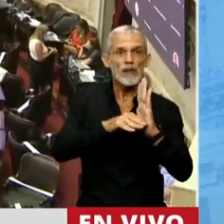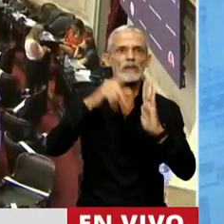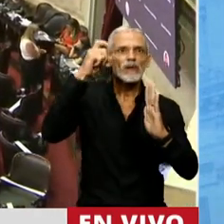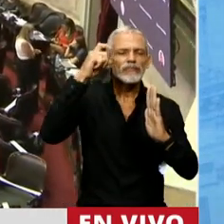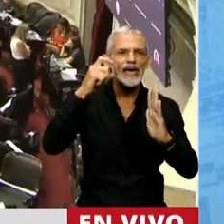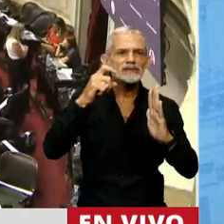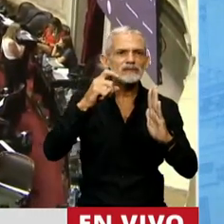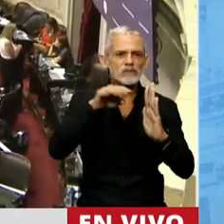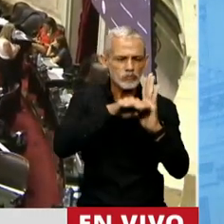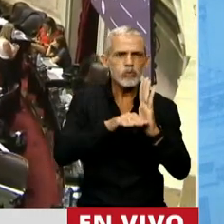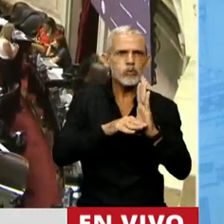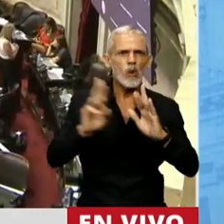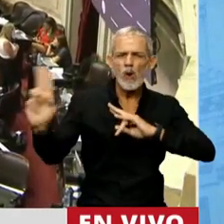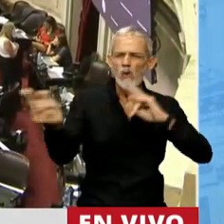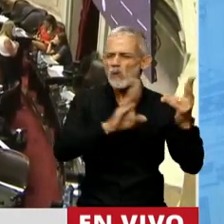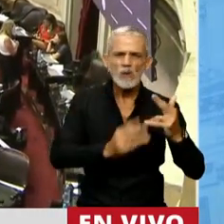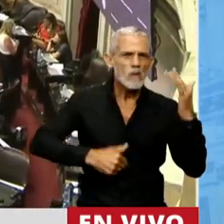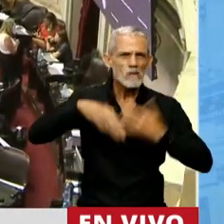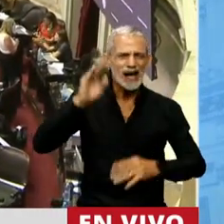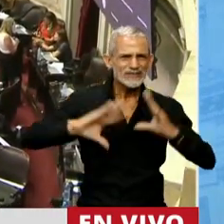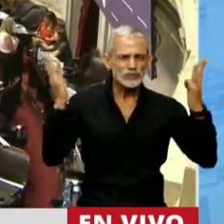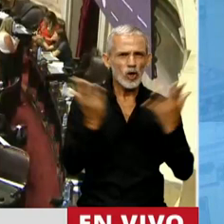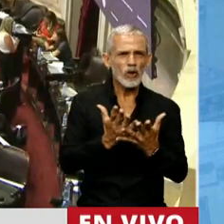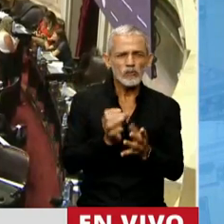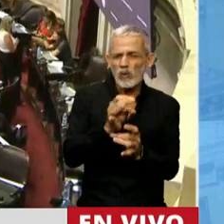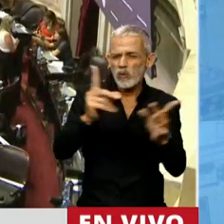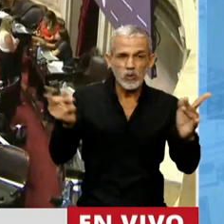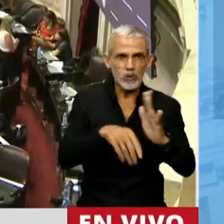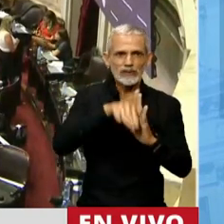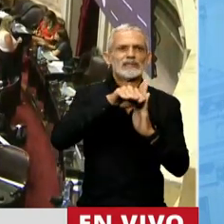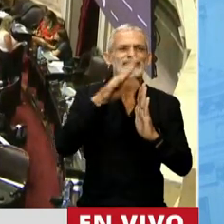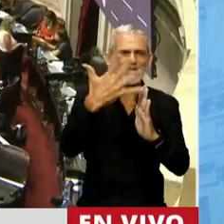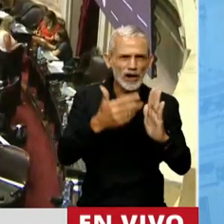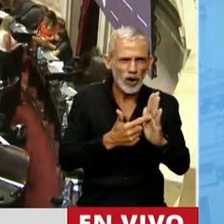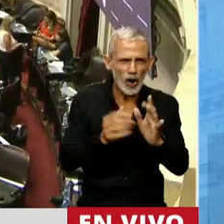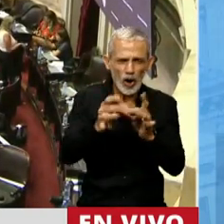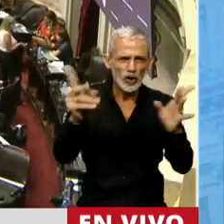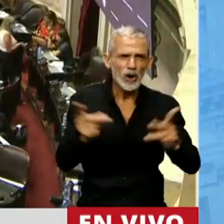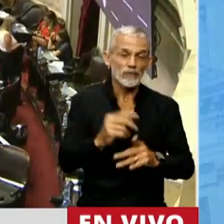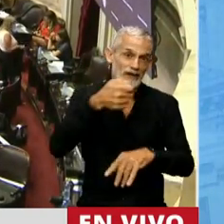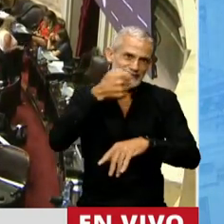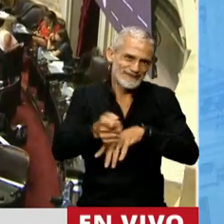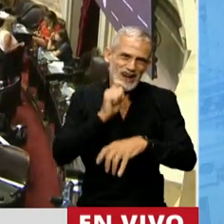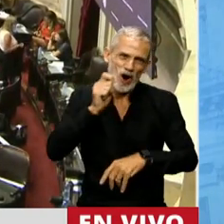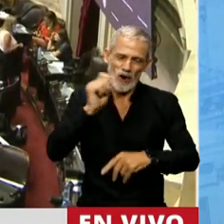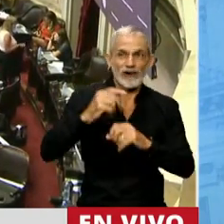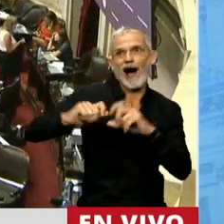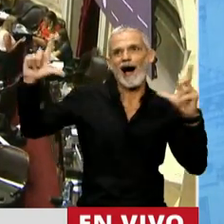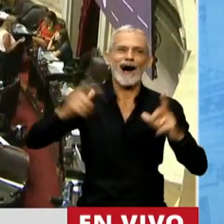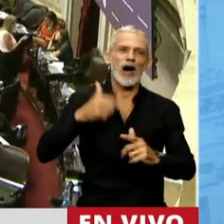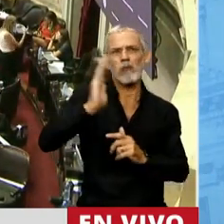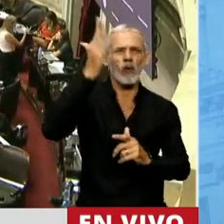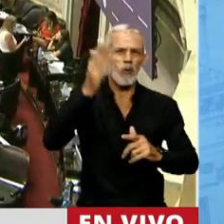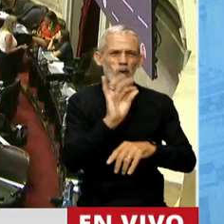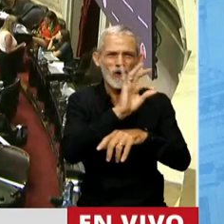de muertos por habitante y estamos en el top 5 de contagios por millón de habitantes. Ya no hay más conferencias de prensa ni filminas de que le estamos ganando